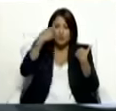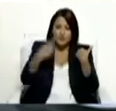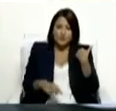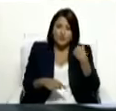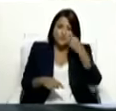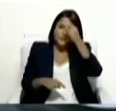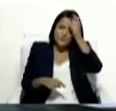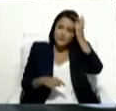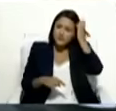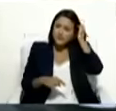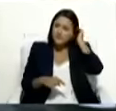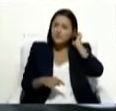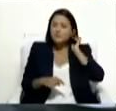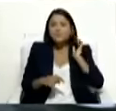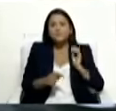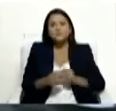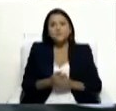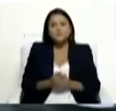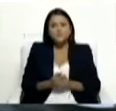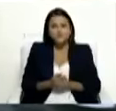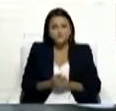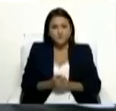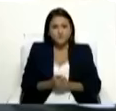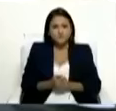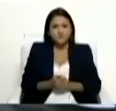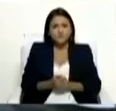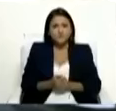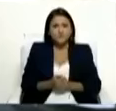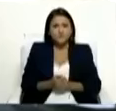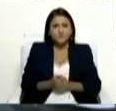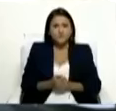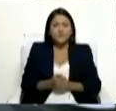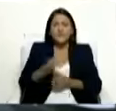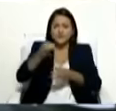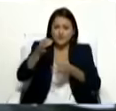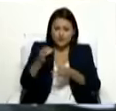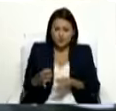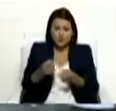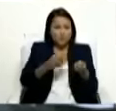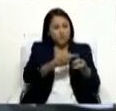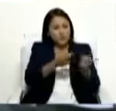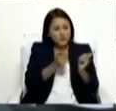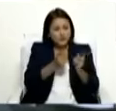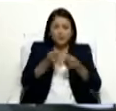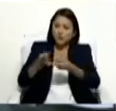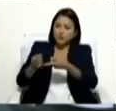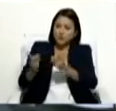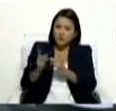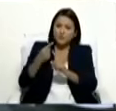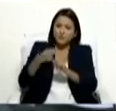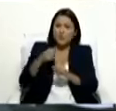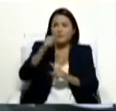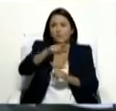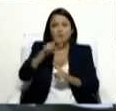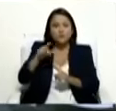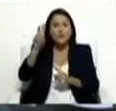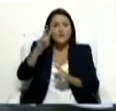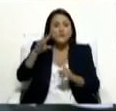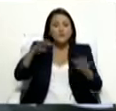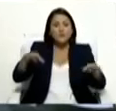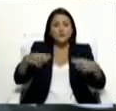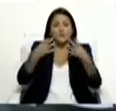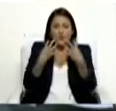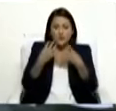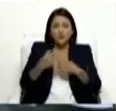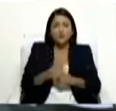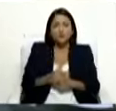del texto fundamental. Tengan esta seguridad los presentantes y el pueblo de Venezuela todo